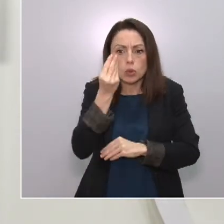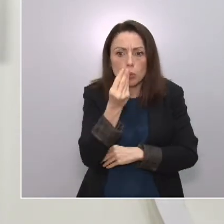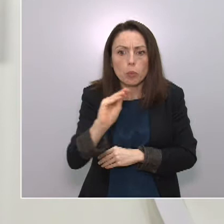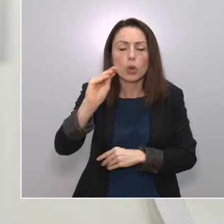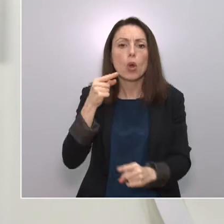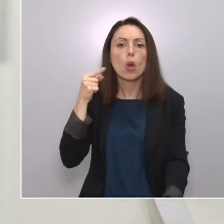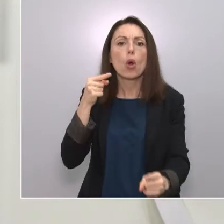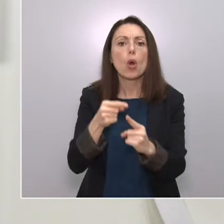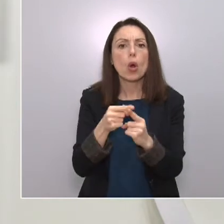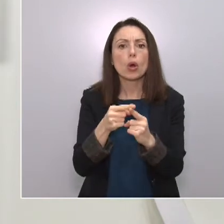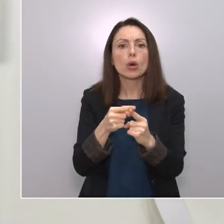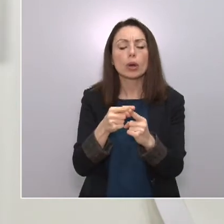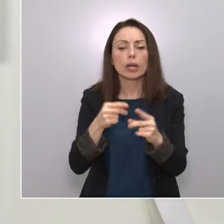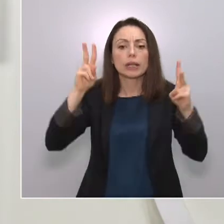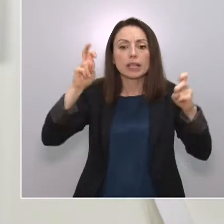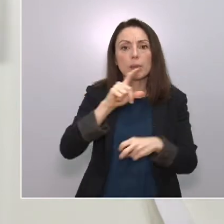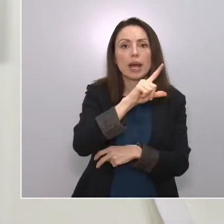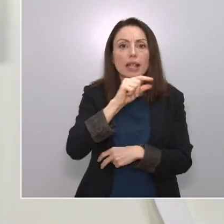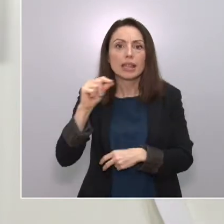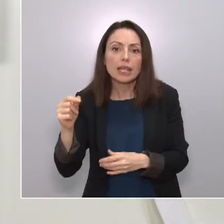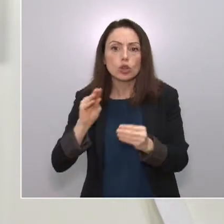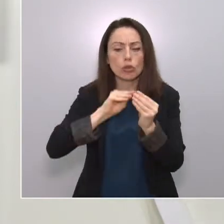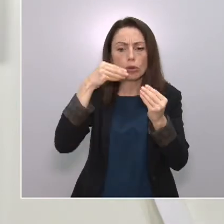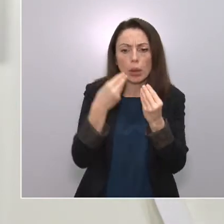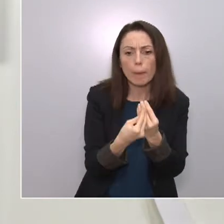frente a la gestión de estos cientos o miles de expedientes.